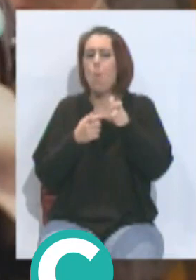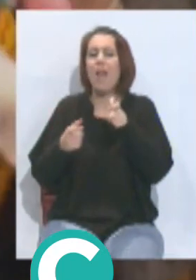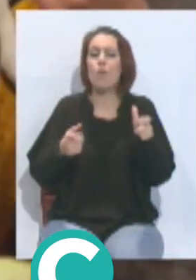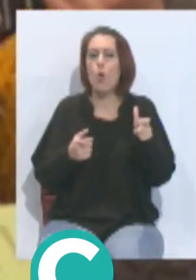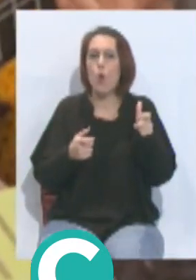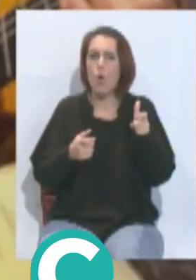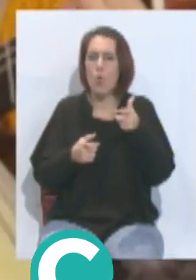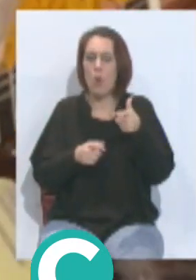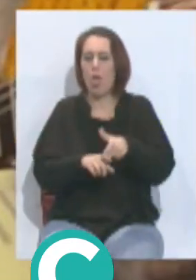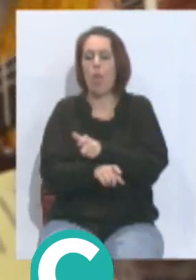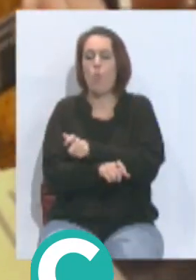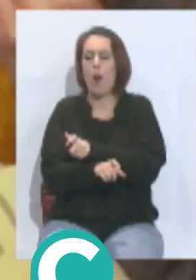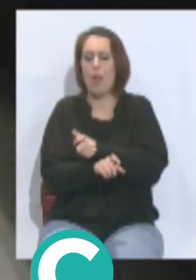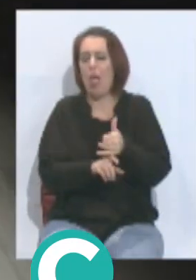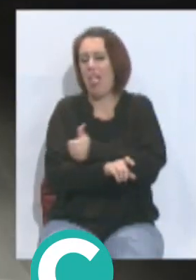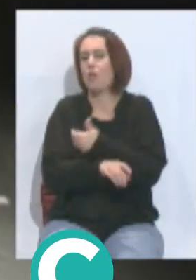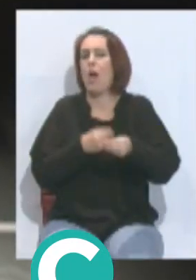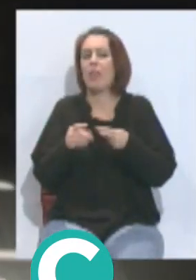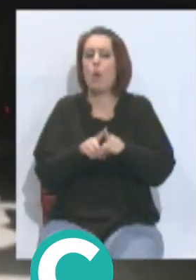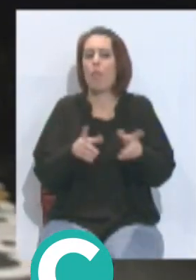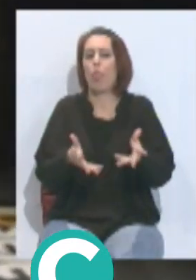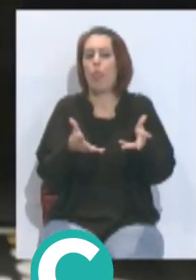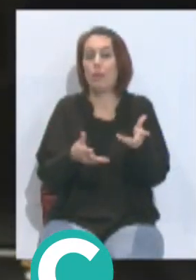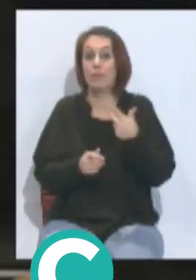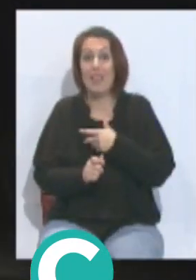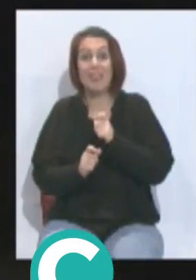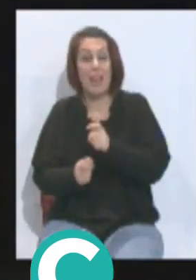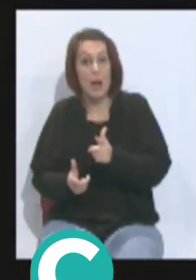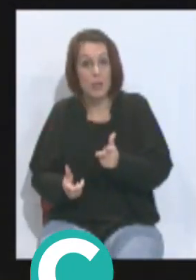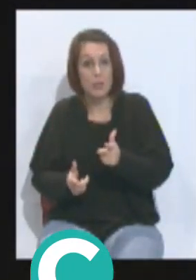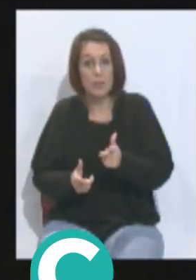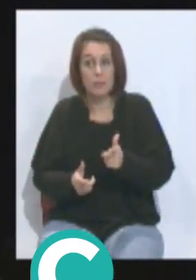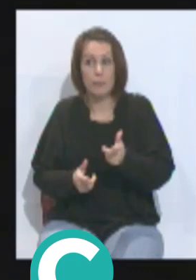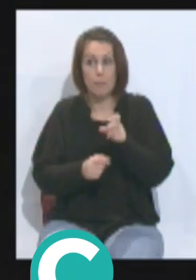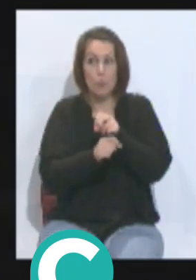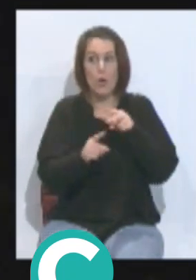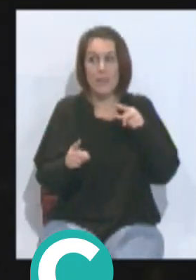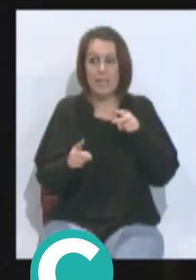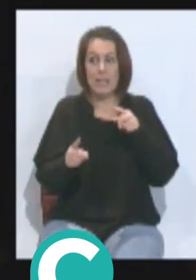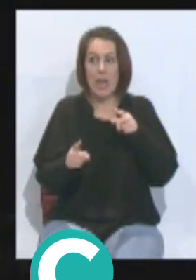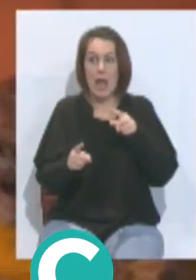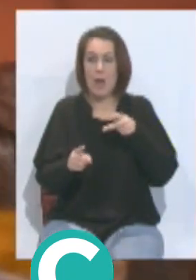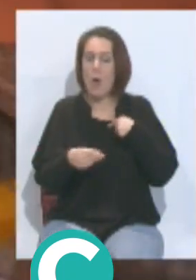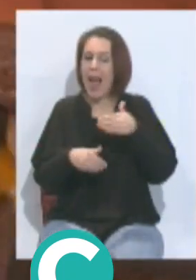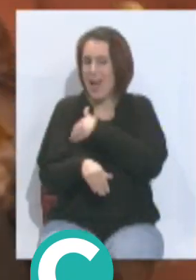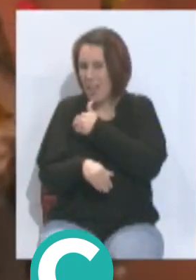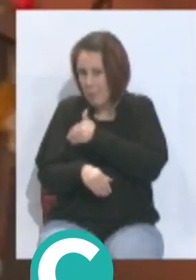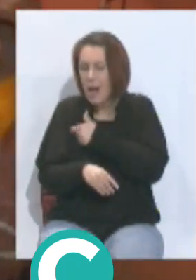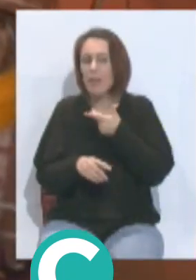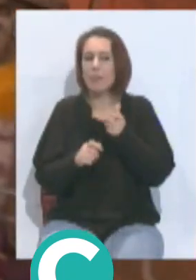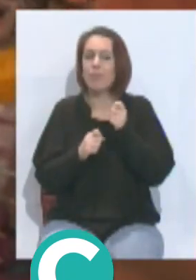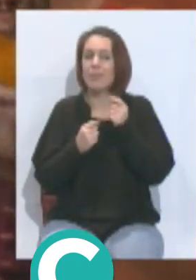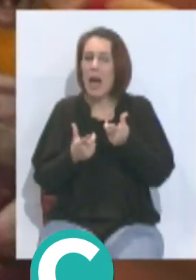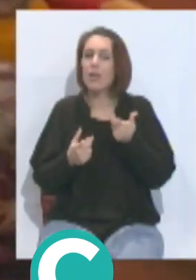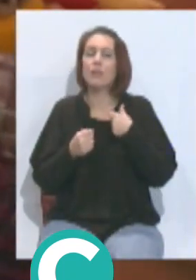mucho tiempo un género menor, ¿no?, que se le tenía ahí, y al darle esta visión, ¿no?, académica, y el dotarle de estos